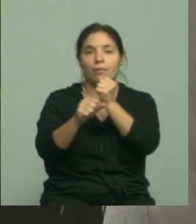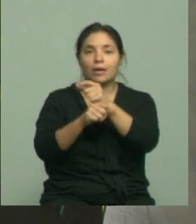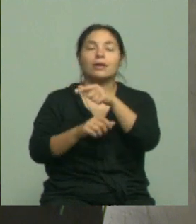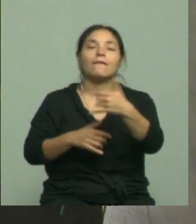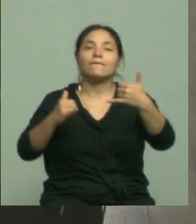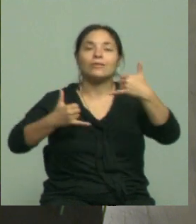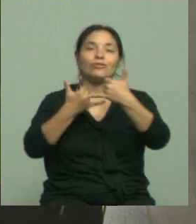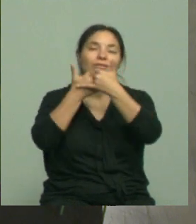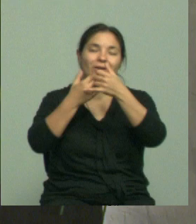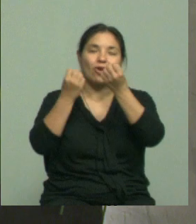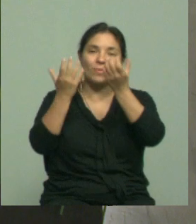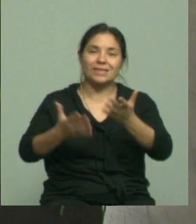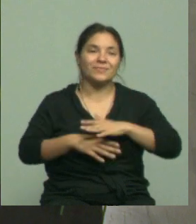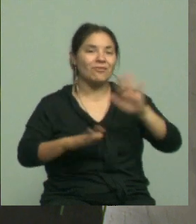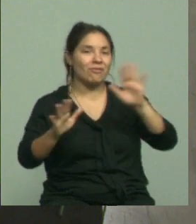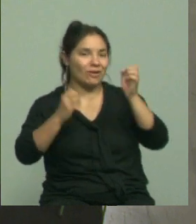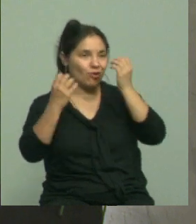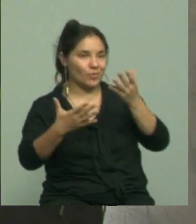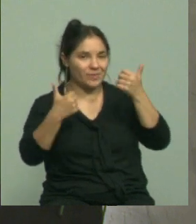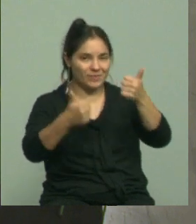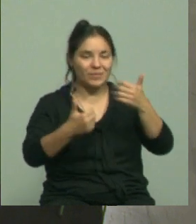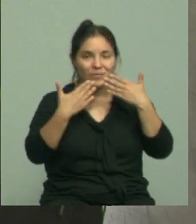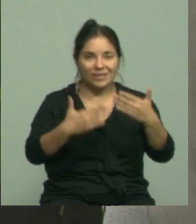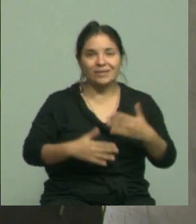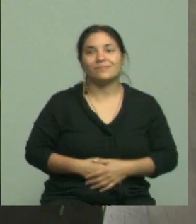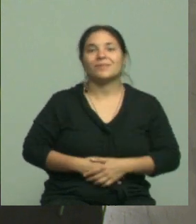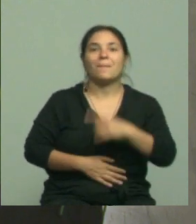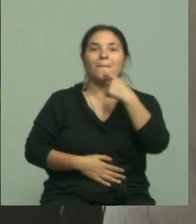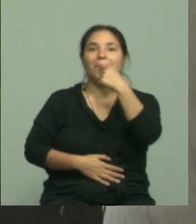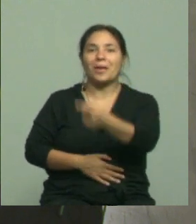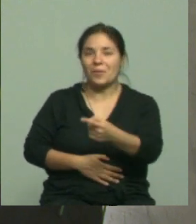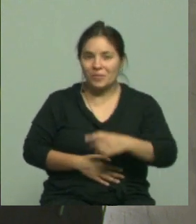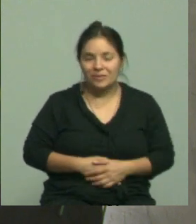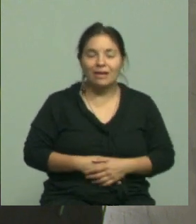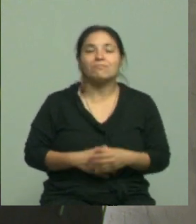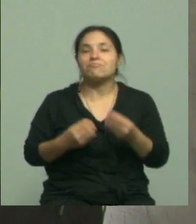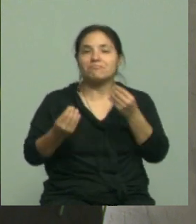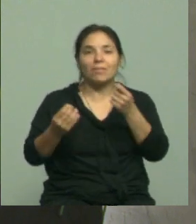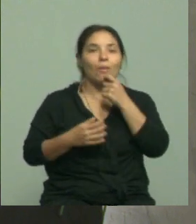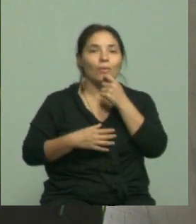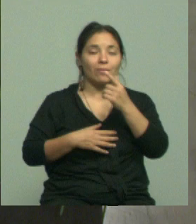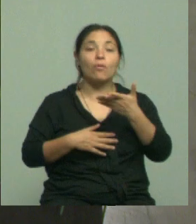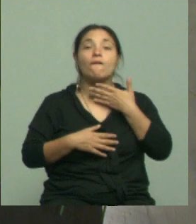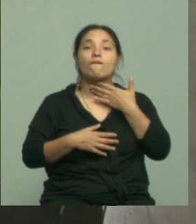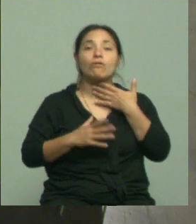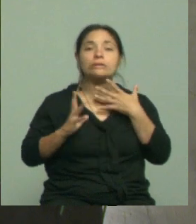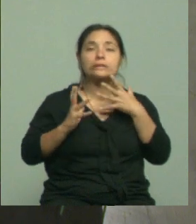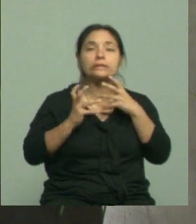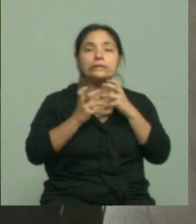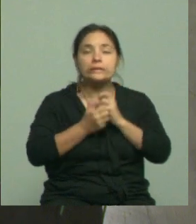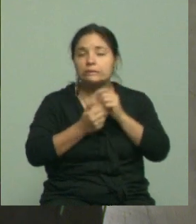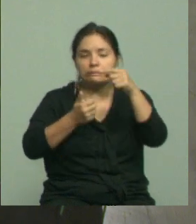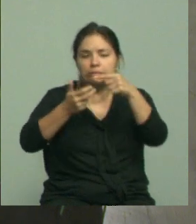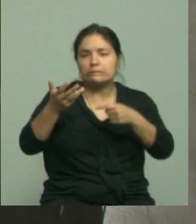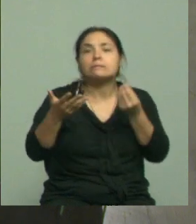muchas gracias. Bueno, la pregunta del millón, ¿qué nos hace mal o qué le hace mal a nuestra voz si tenemos que